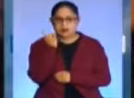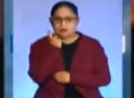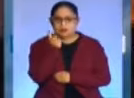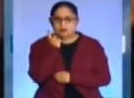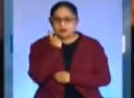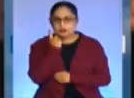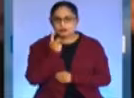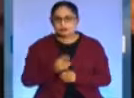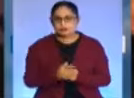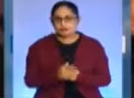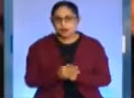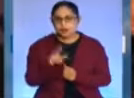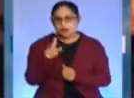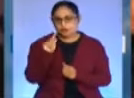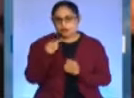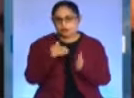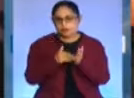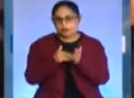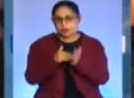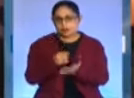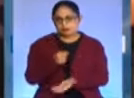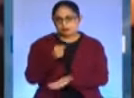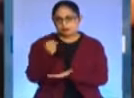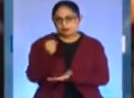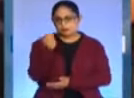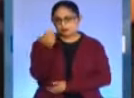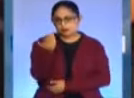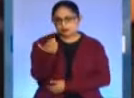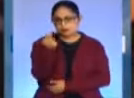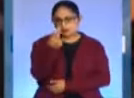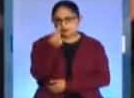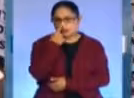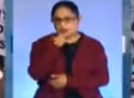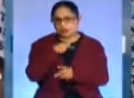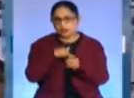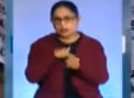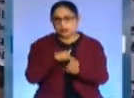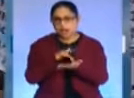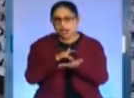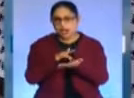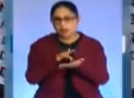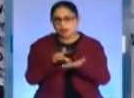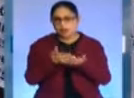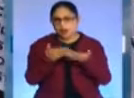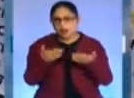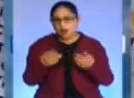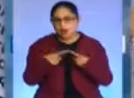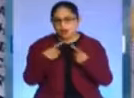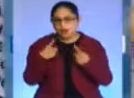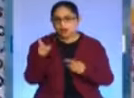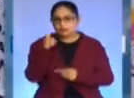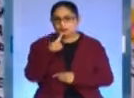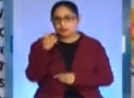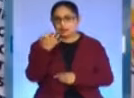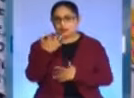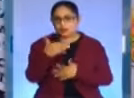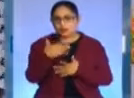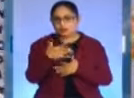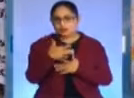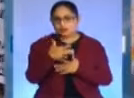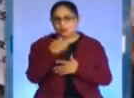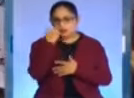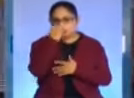legisladores. 80 millones de pesos son los que piden para que continúe el apoyo que actualmente se brinda a las 115